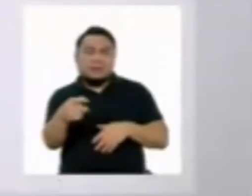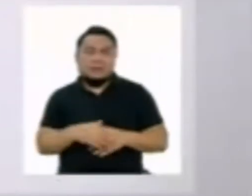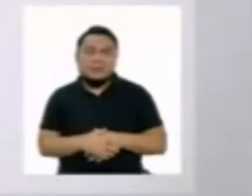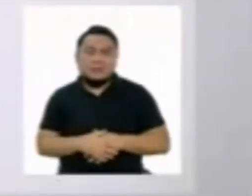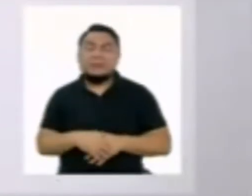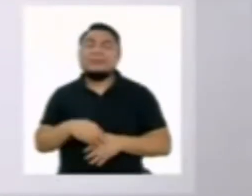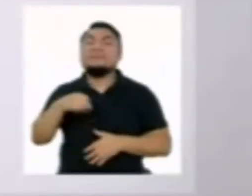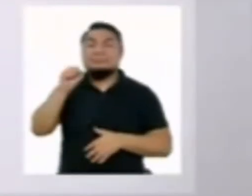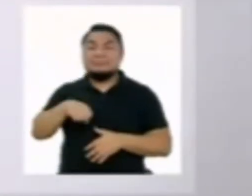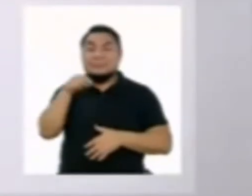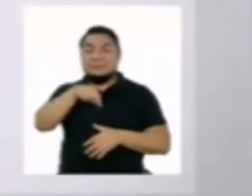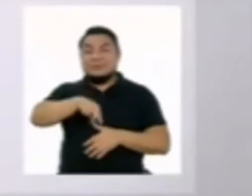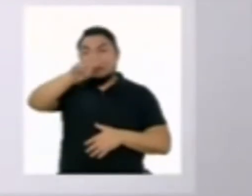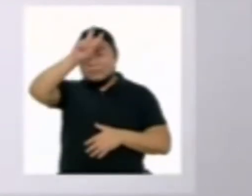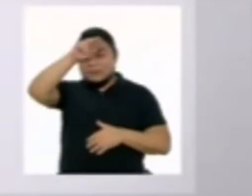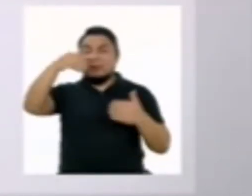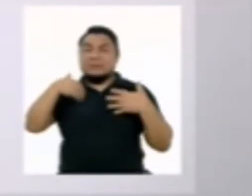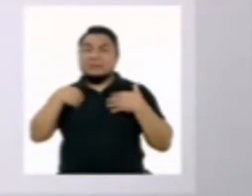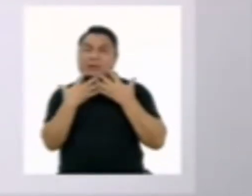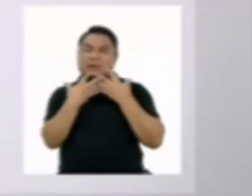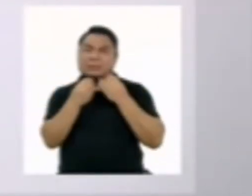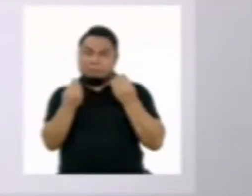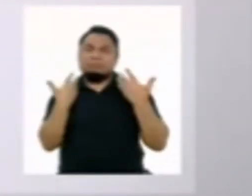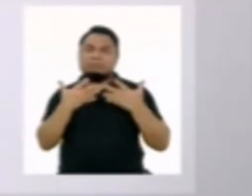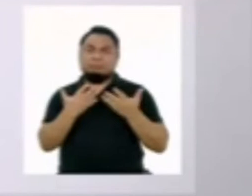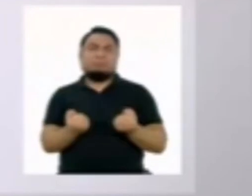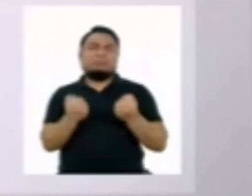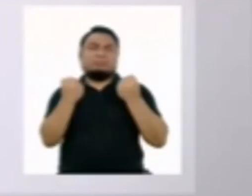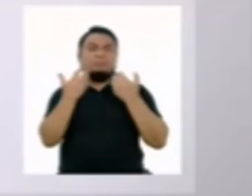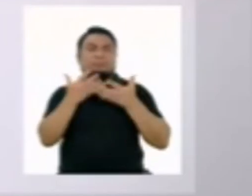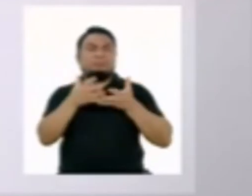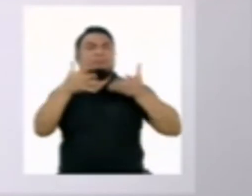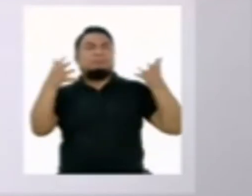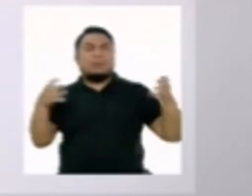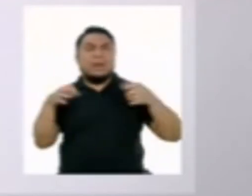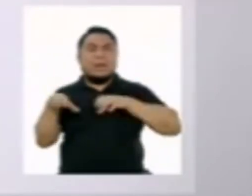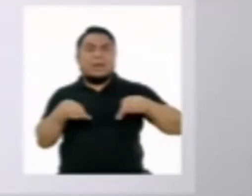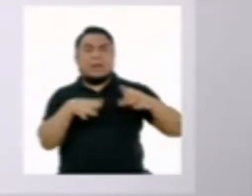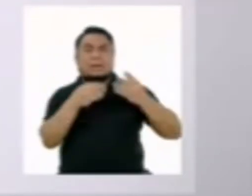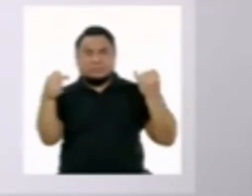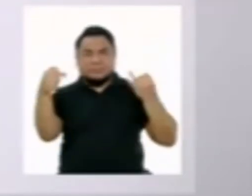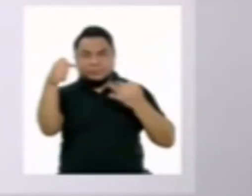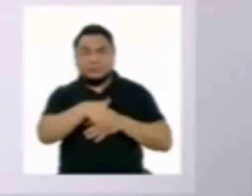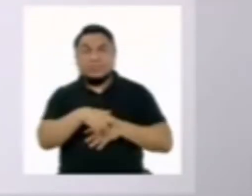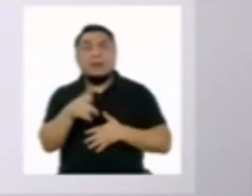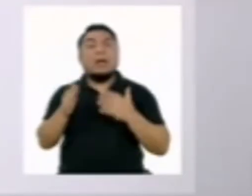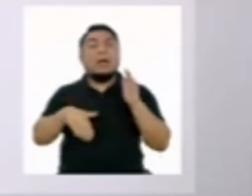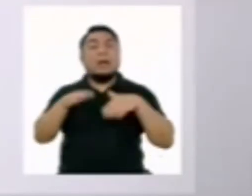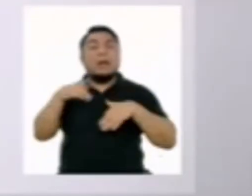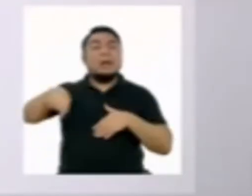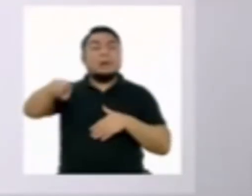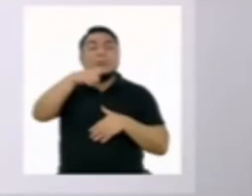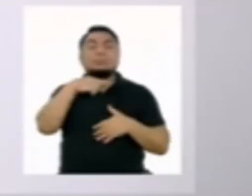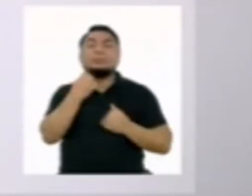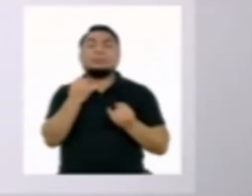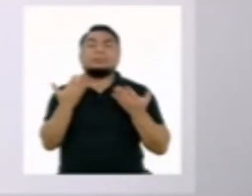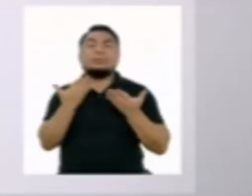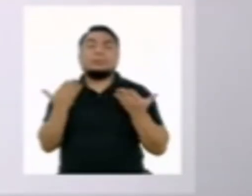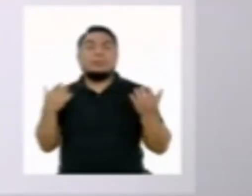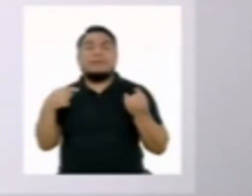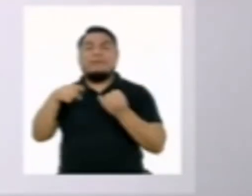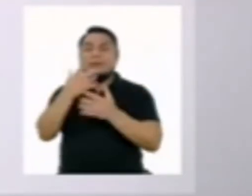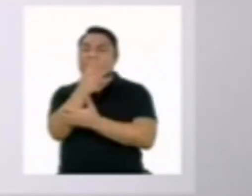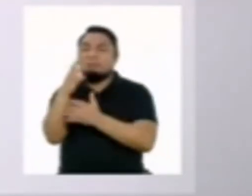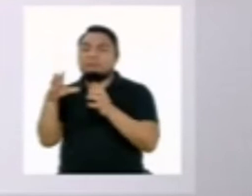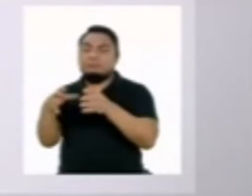Así es, el Perú cuenta con muchas potencialidades para todo tipo de actividades. Algunas de las características de la